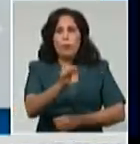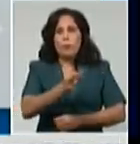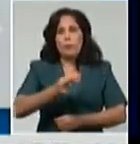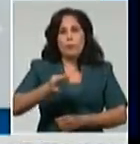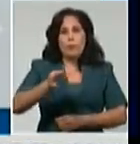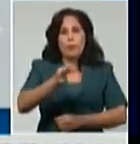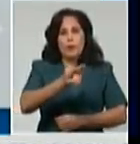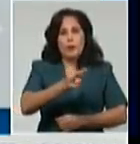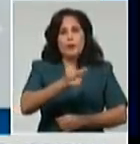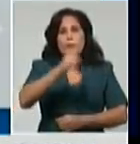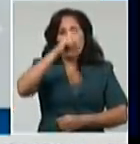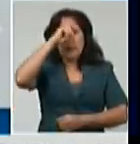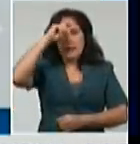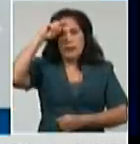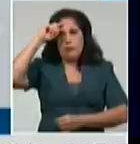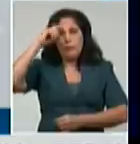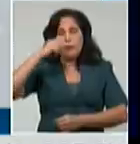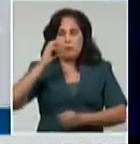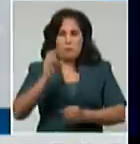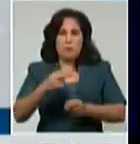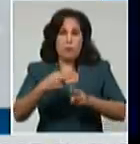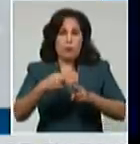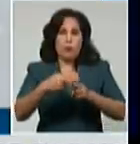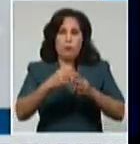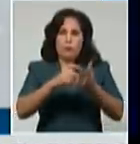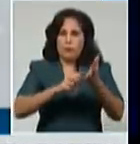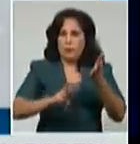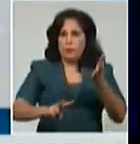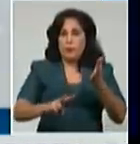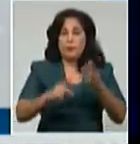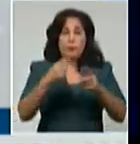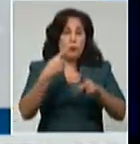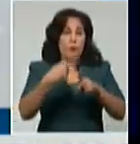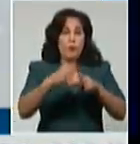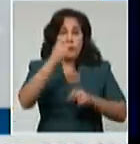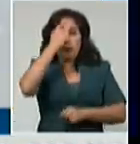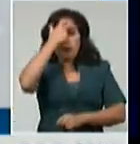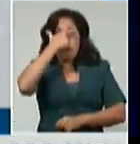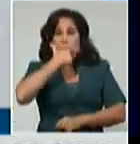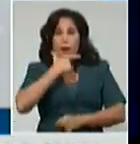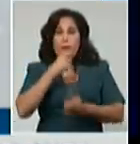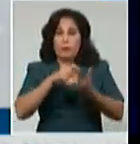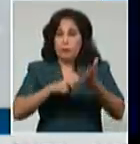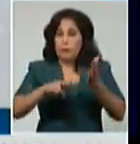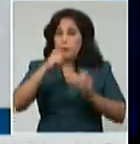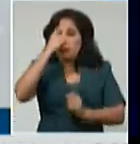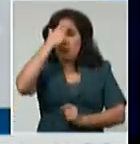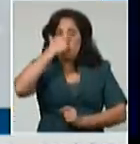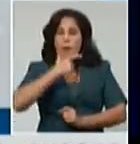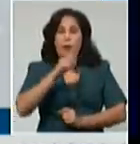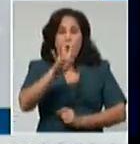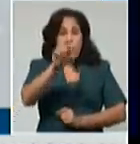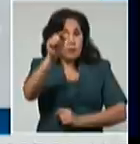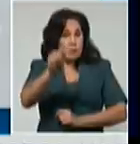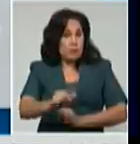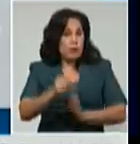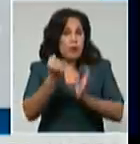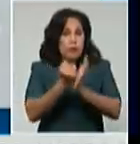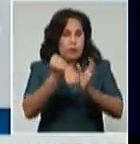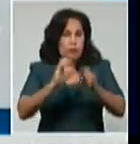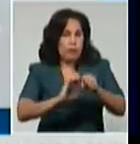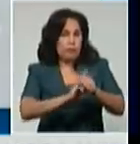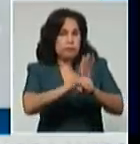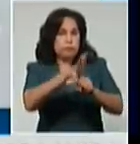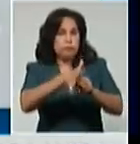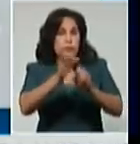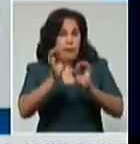de Santi Espíritus. Y en el caso de Ciego de Ávila, los 4 personas que se diagnosticaron con la